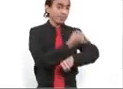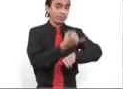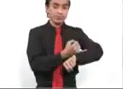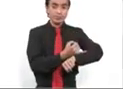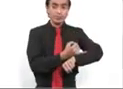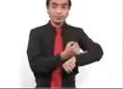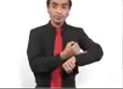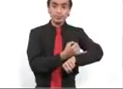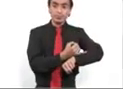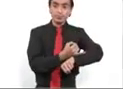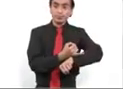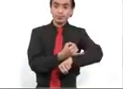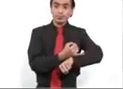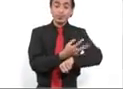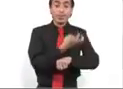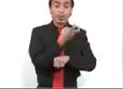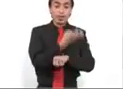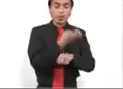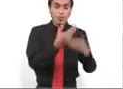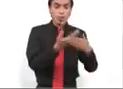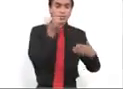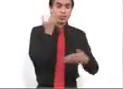Iztapalapa, y eso fue en